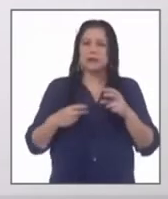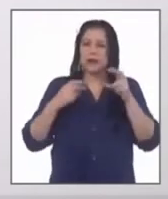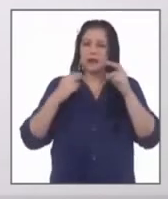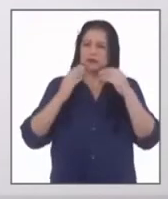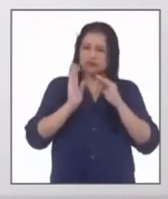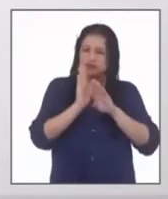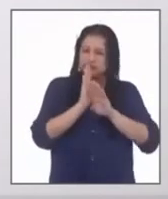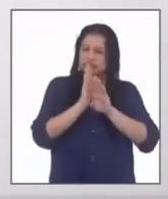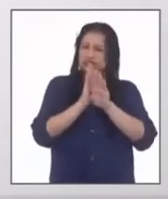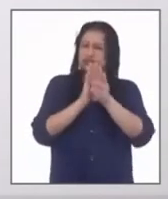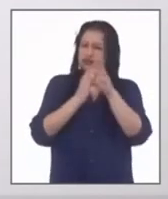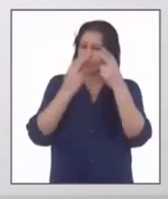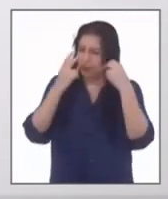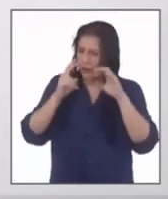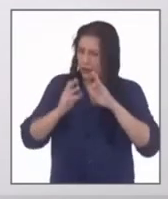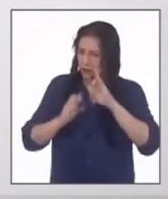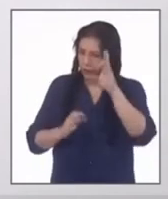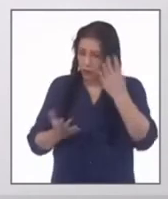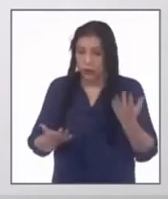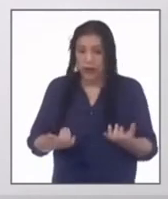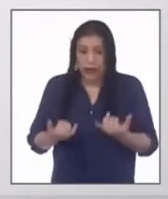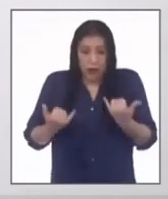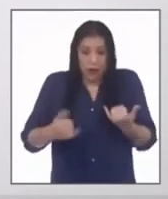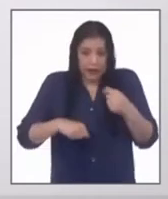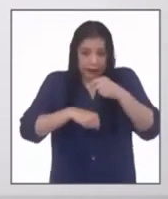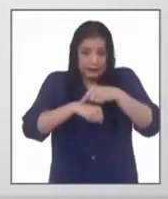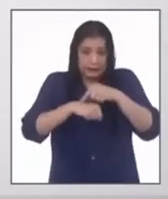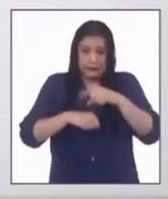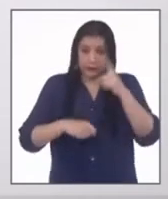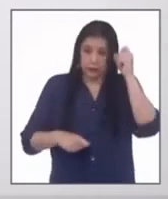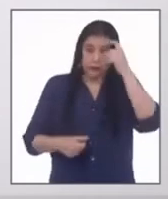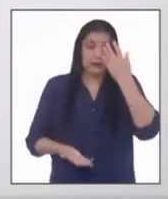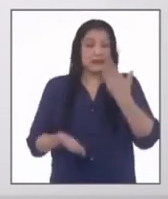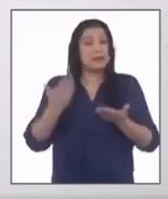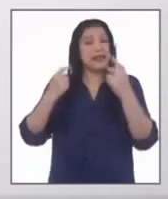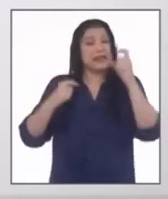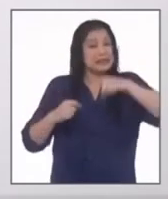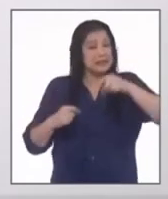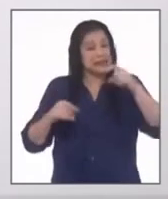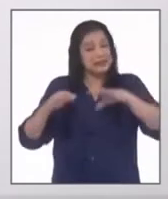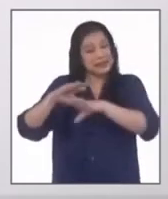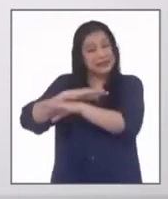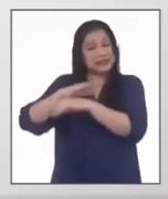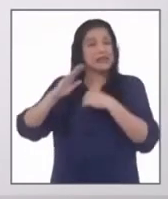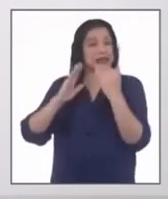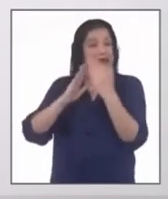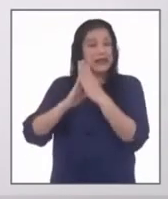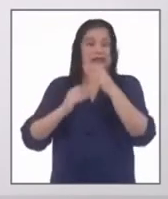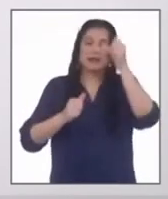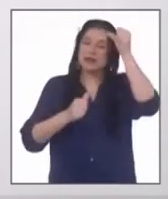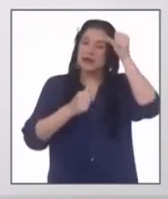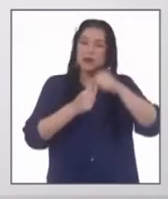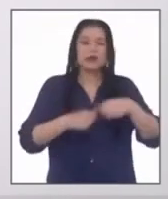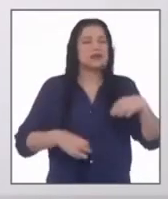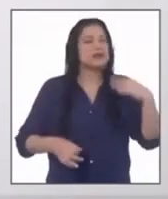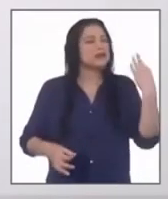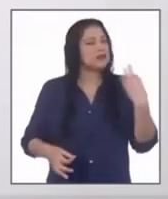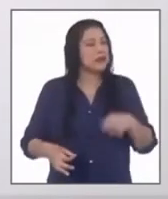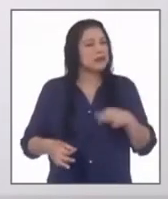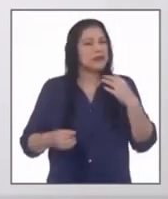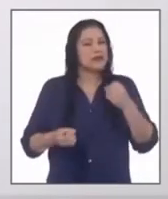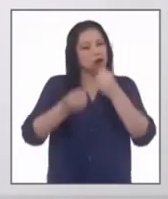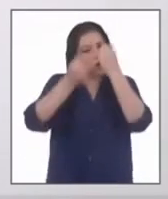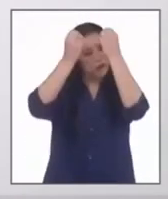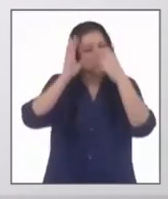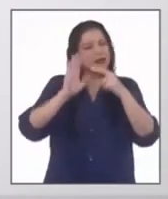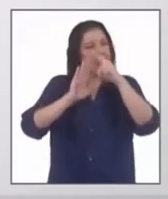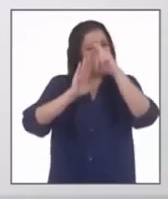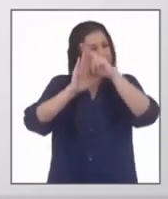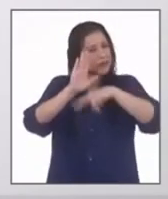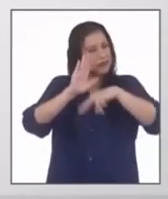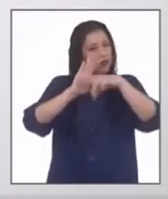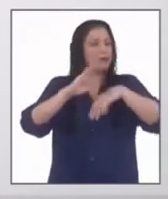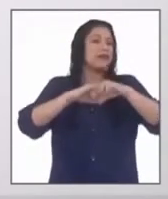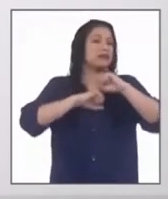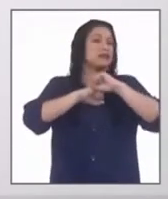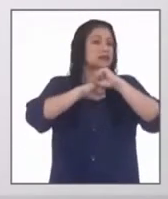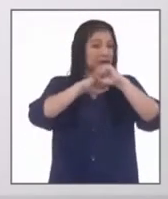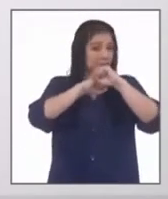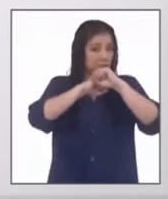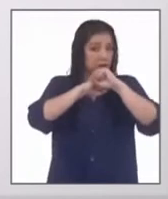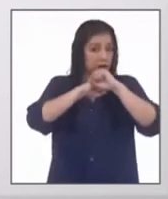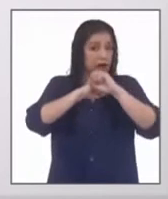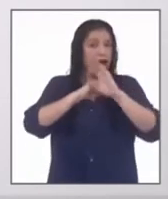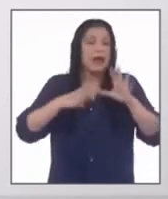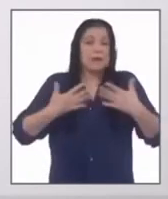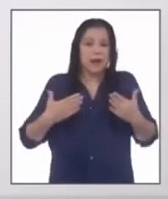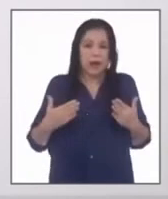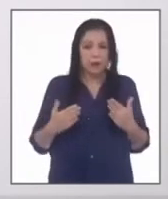hacia adelante. Y en esta época, si van a salir de casa, recuerden siempre que debemos cumplir las medidas de seguridad para